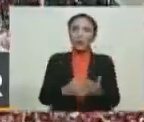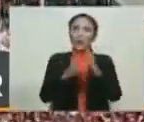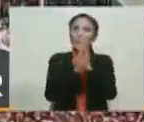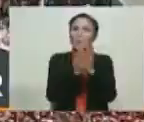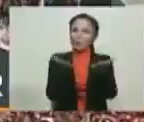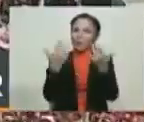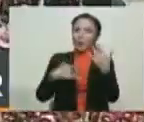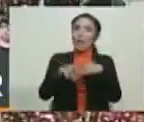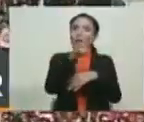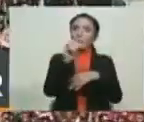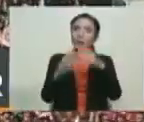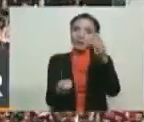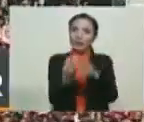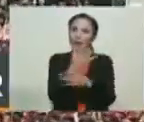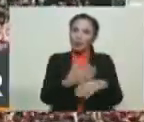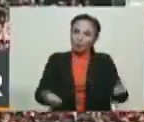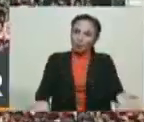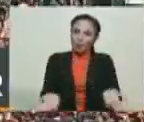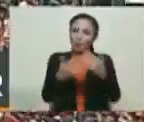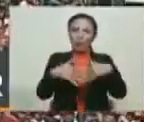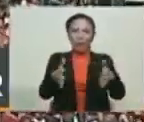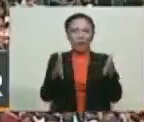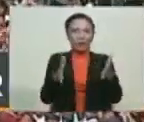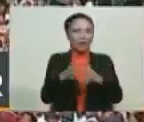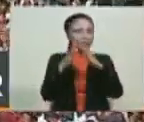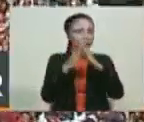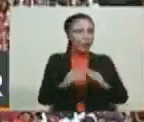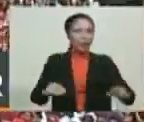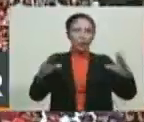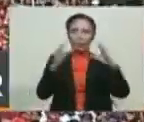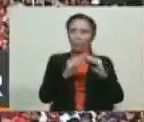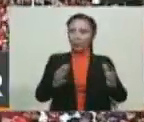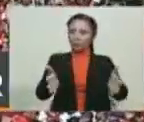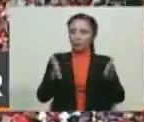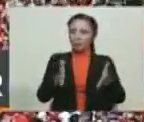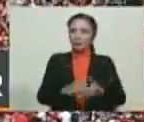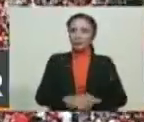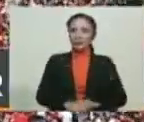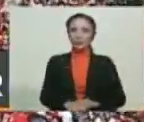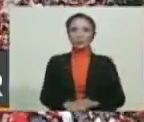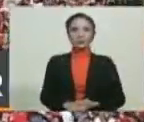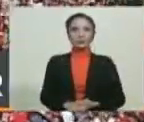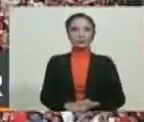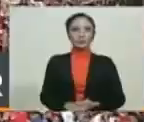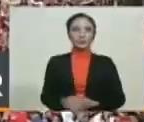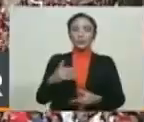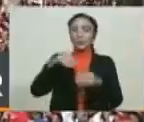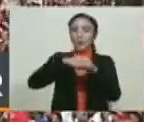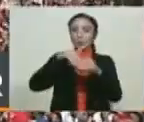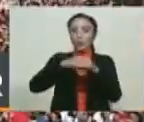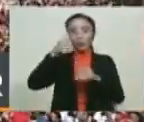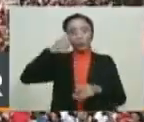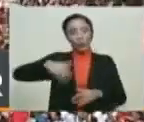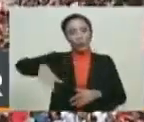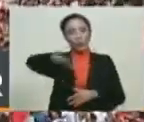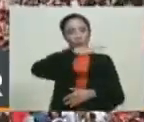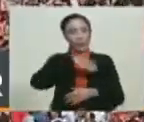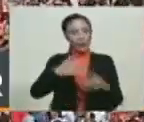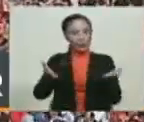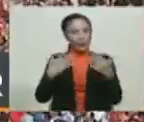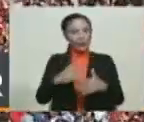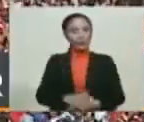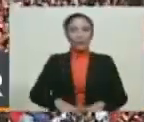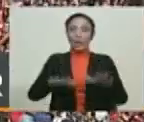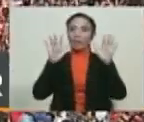mayo salgamos a ganar a ganar ya que un infarto en el banco del pueblo son